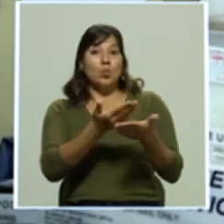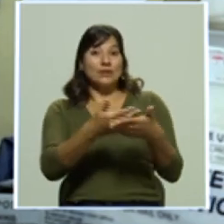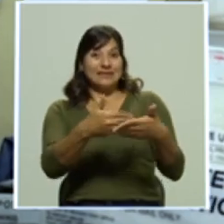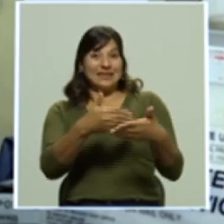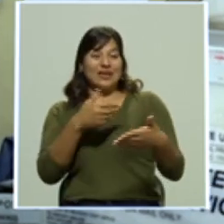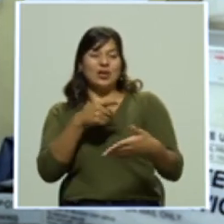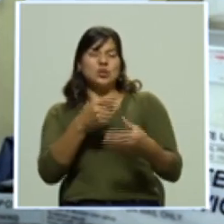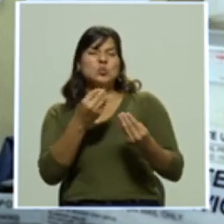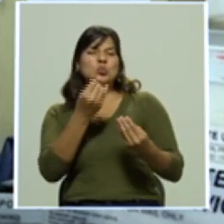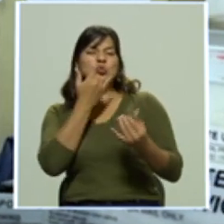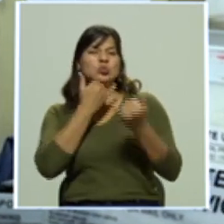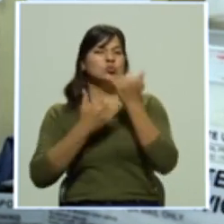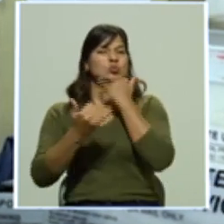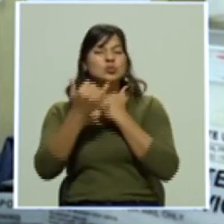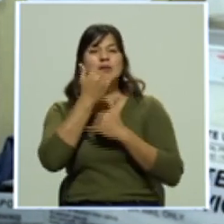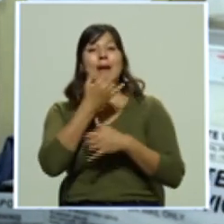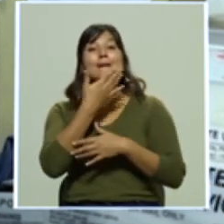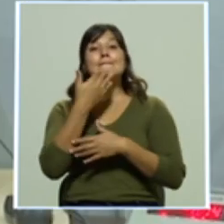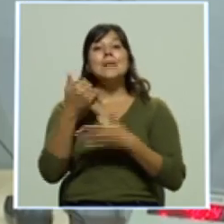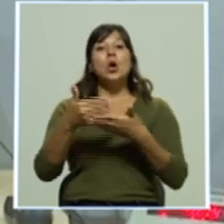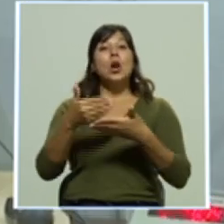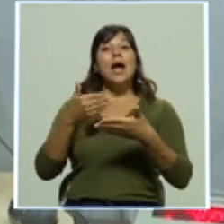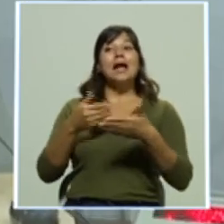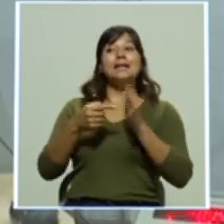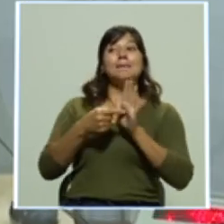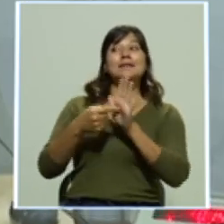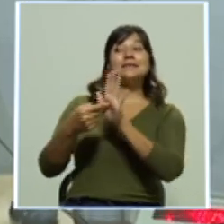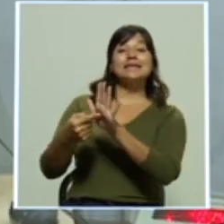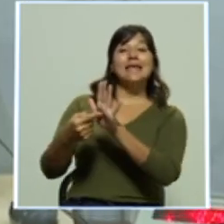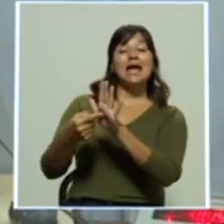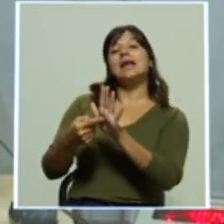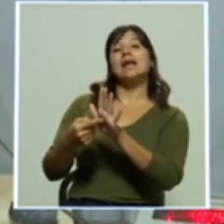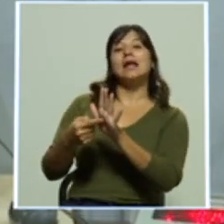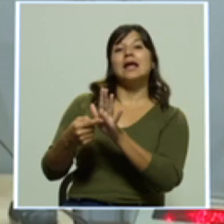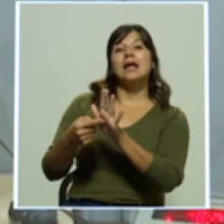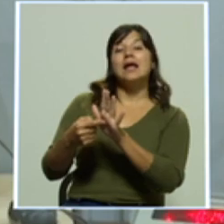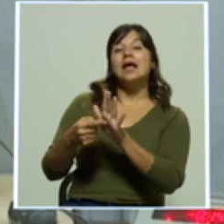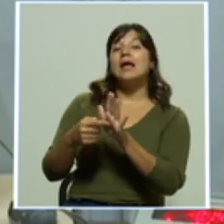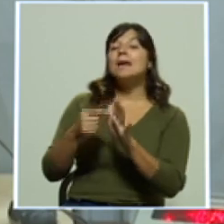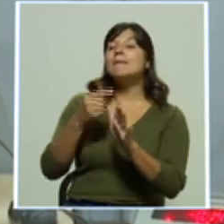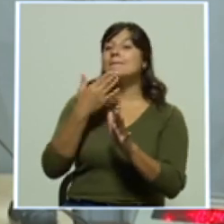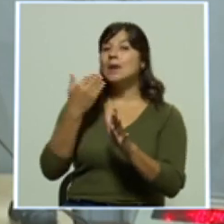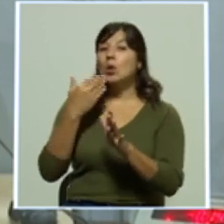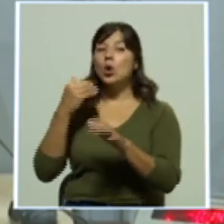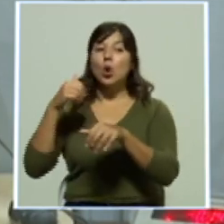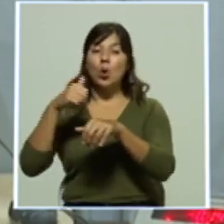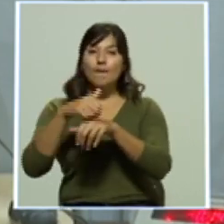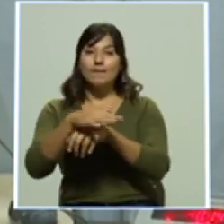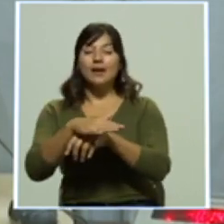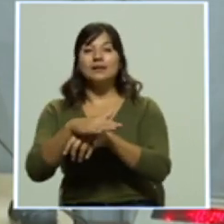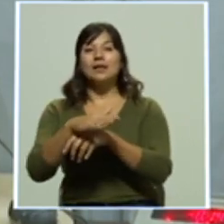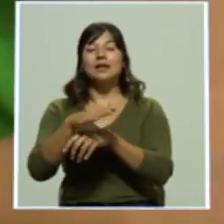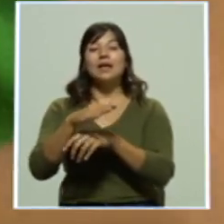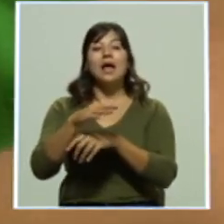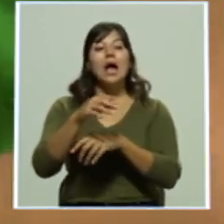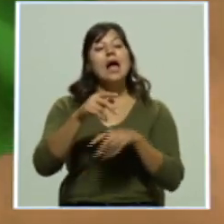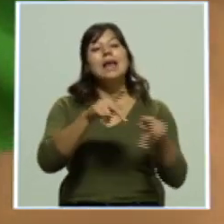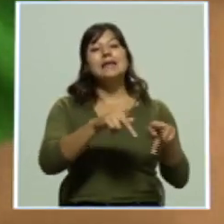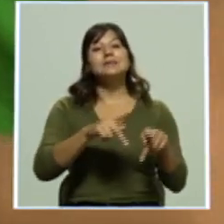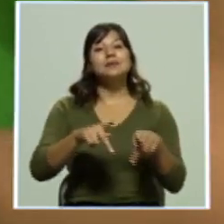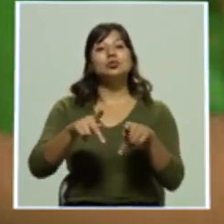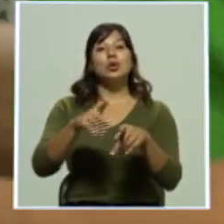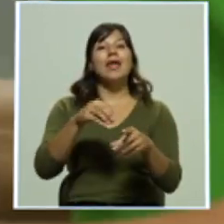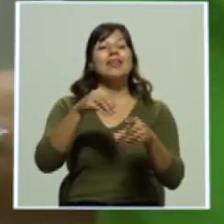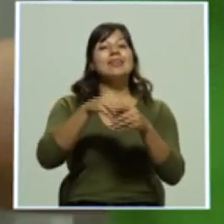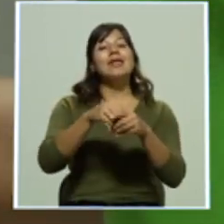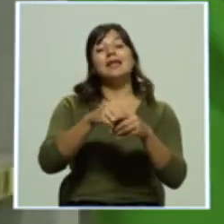por lo que antes de presentarlo a la Secretaría del Directorio, ellos lo enviarán en primera instancia a los integrantes de la Mesa de